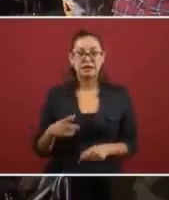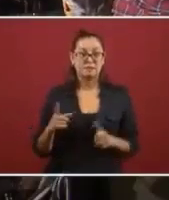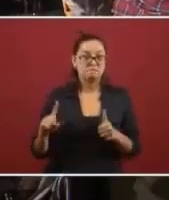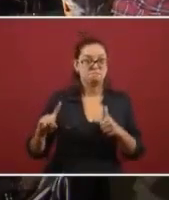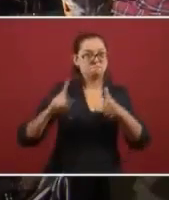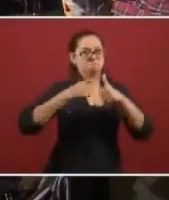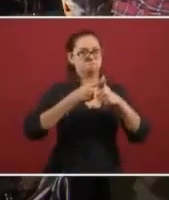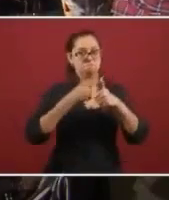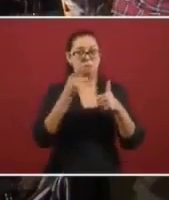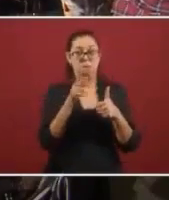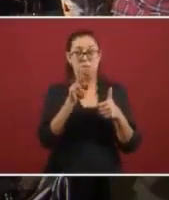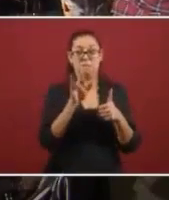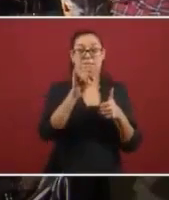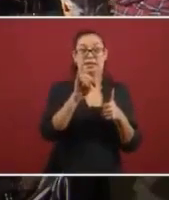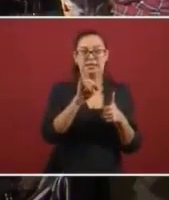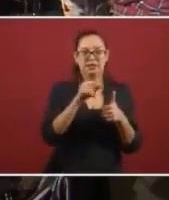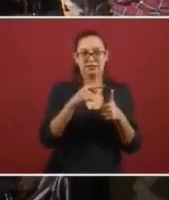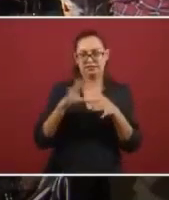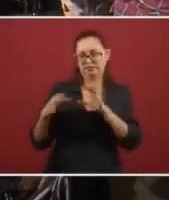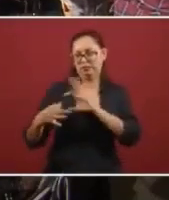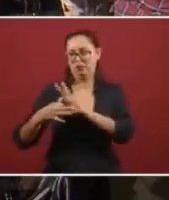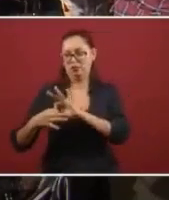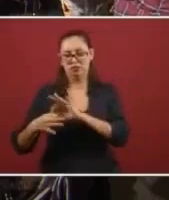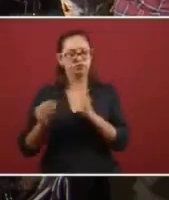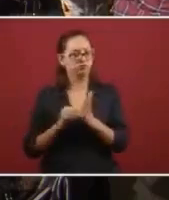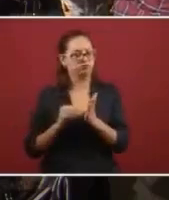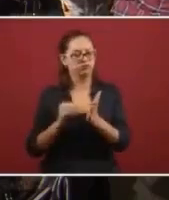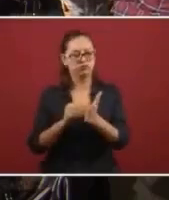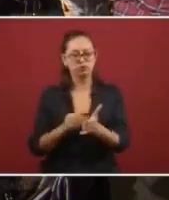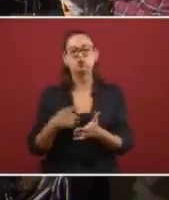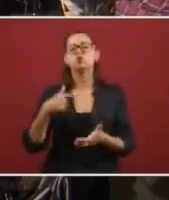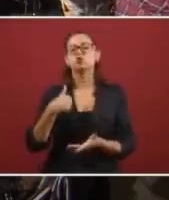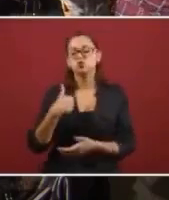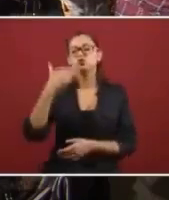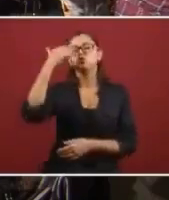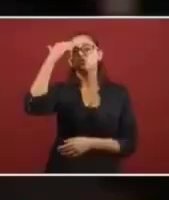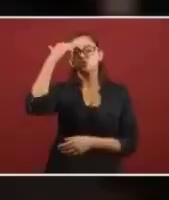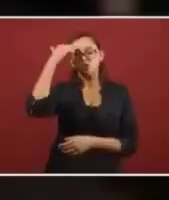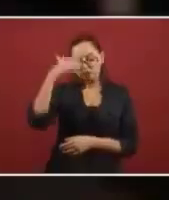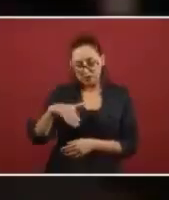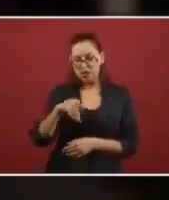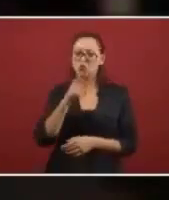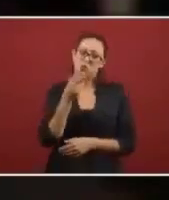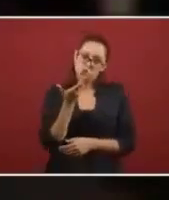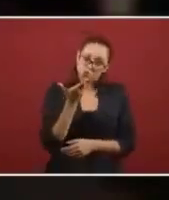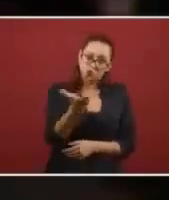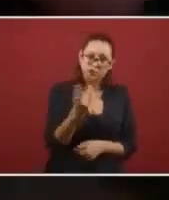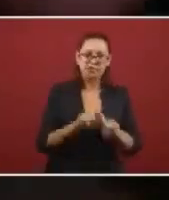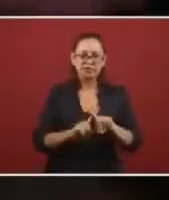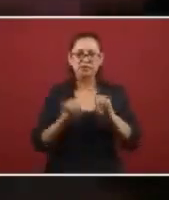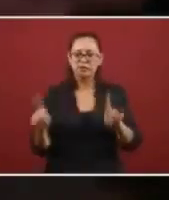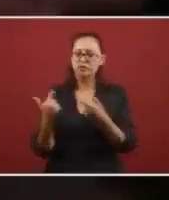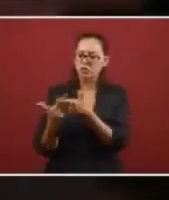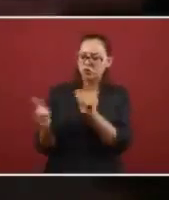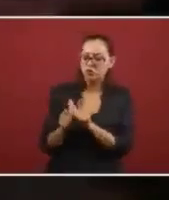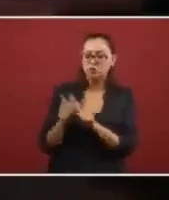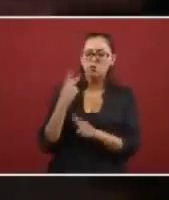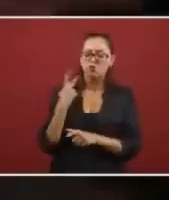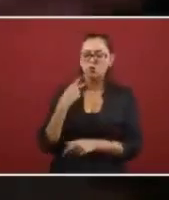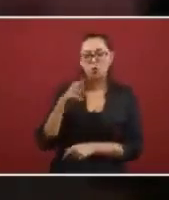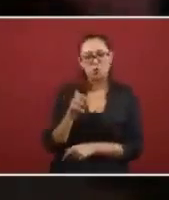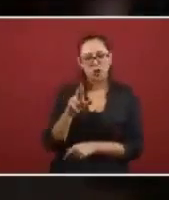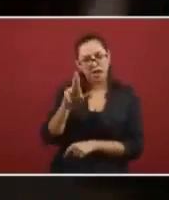yo quisiera saber si usted es su caso yo sé que usted también tiene guarda una distancia un respeto al al partido pero si no es momento